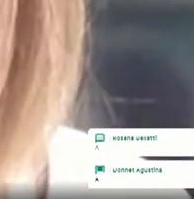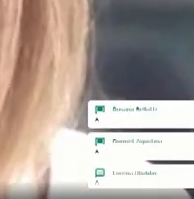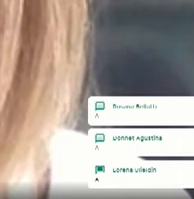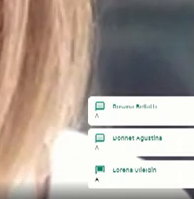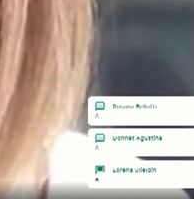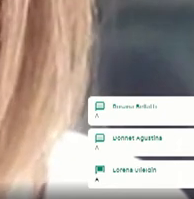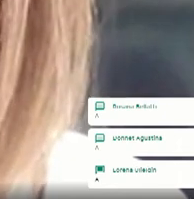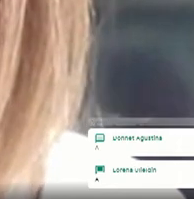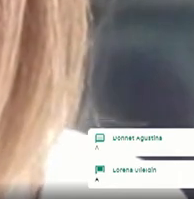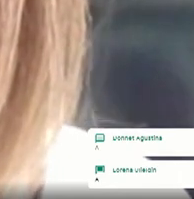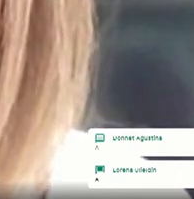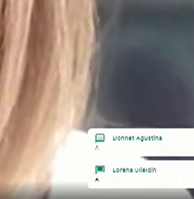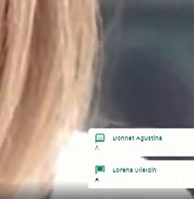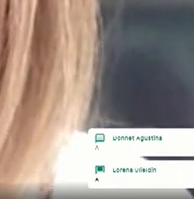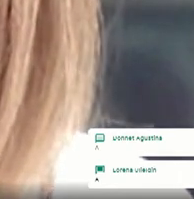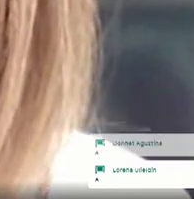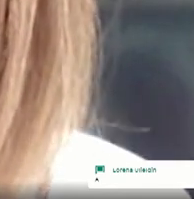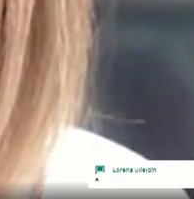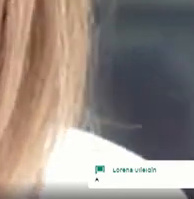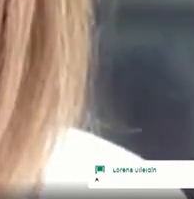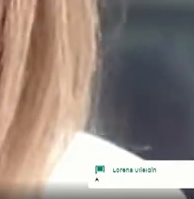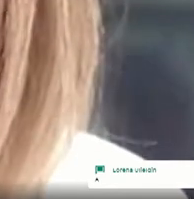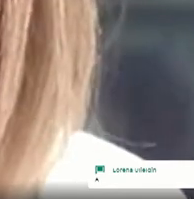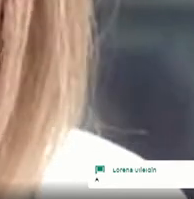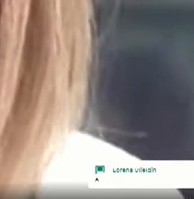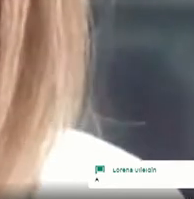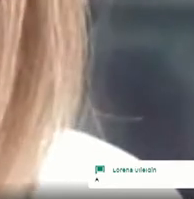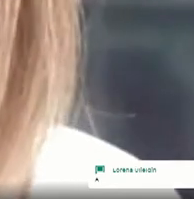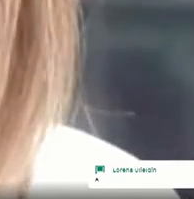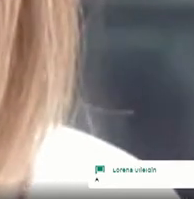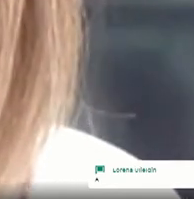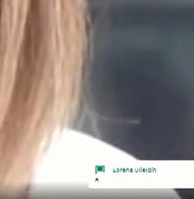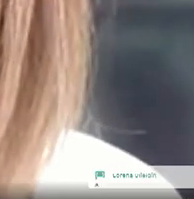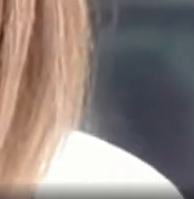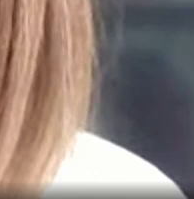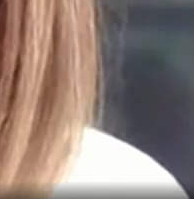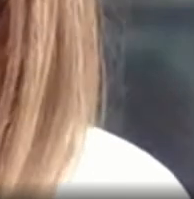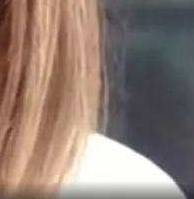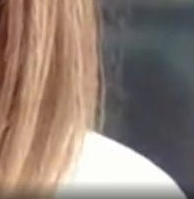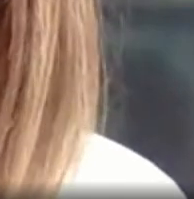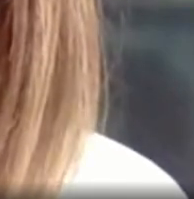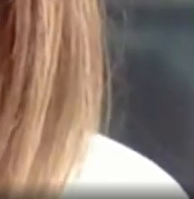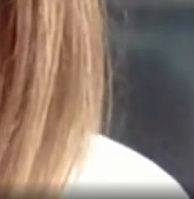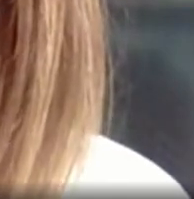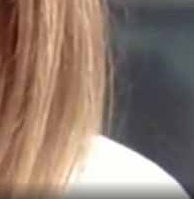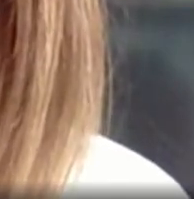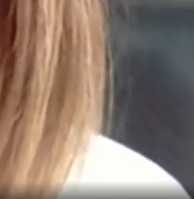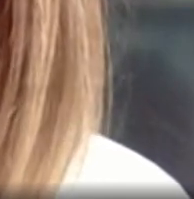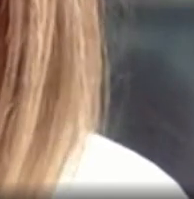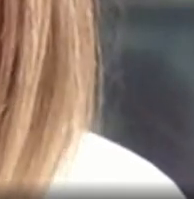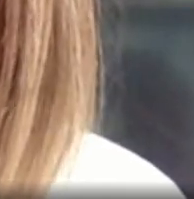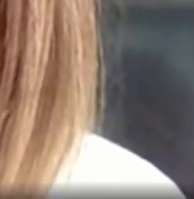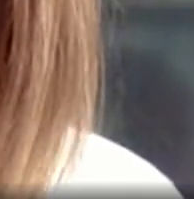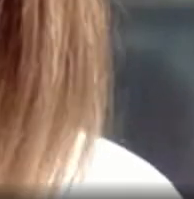la casa rosada en forma intimidante ni amenazante hacia el presidente simplemente fueron a